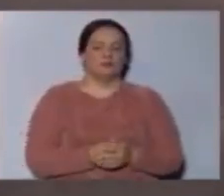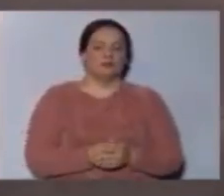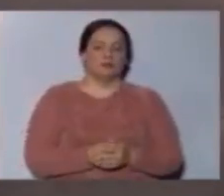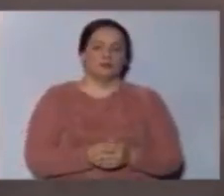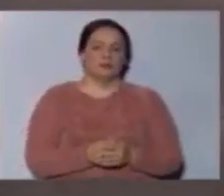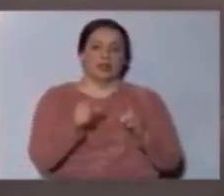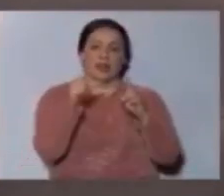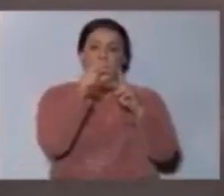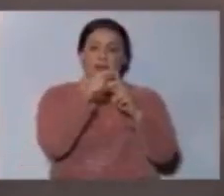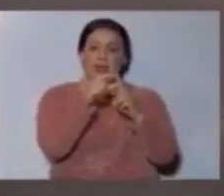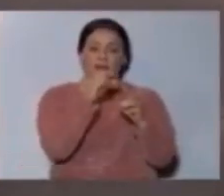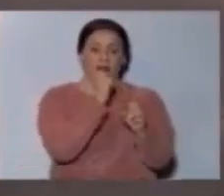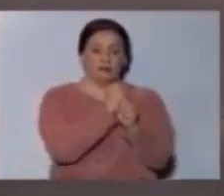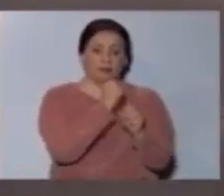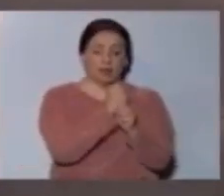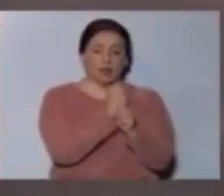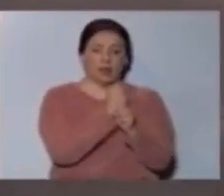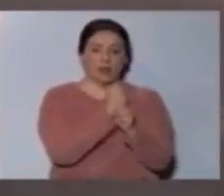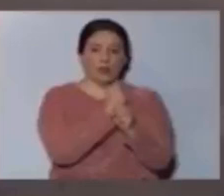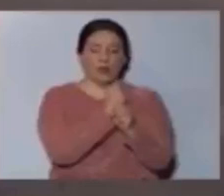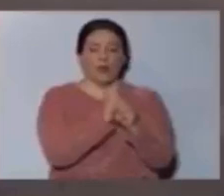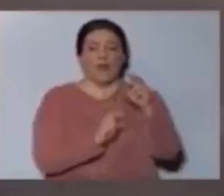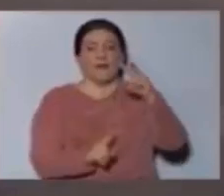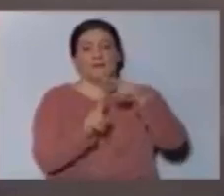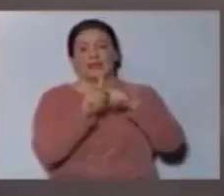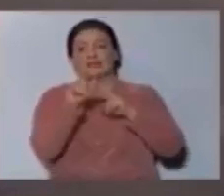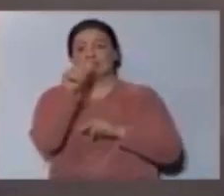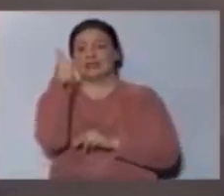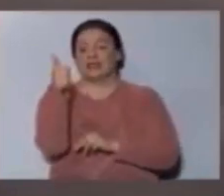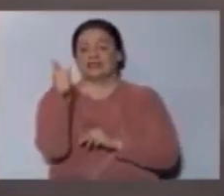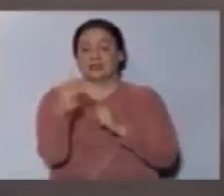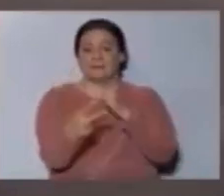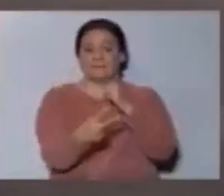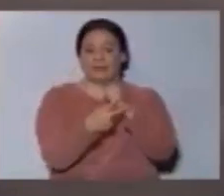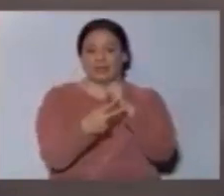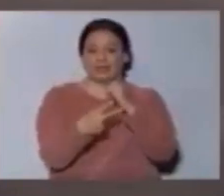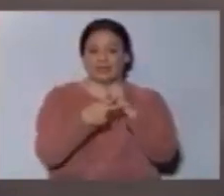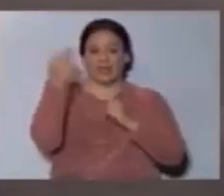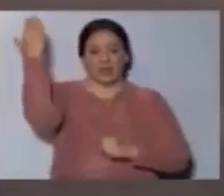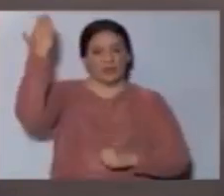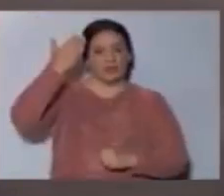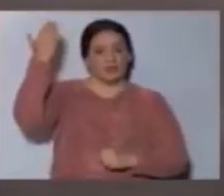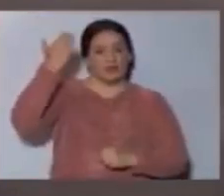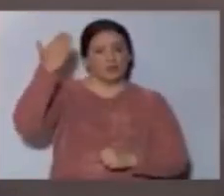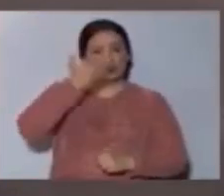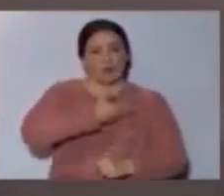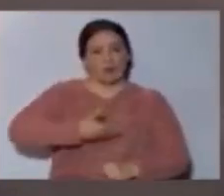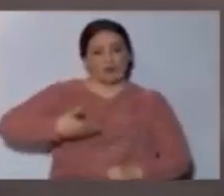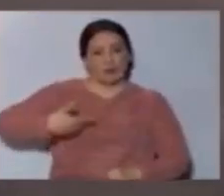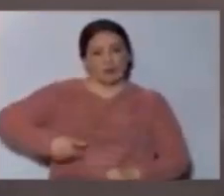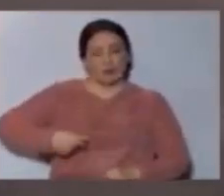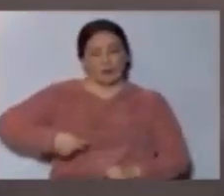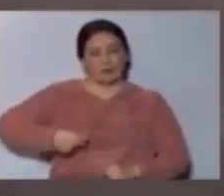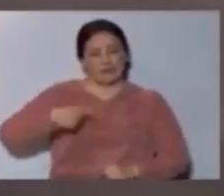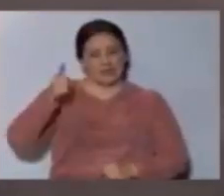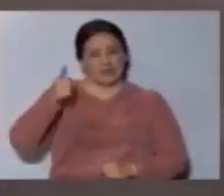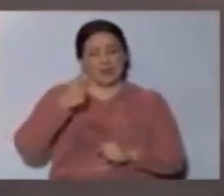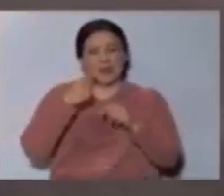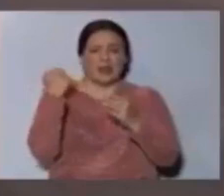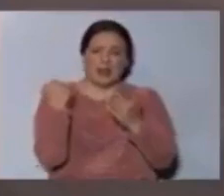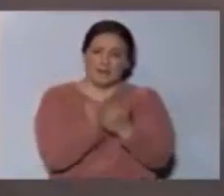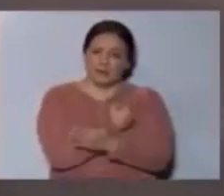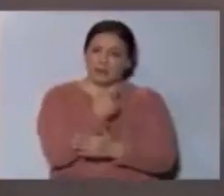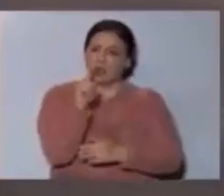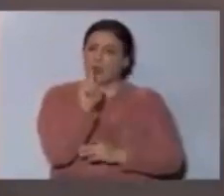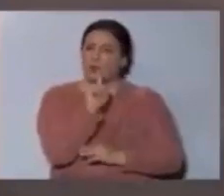La palabra empleo y trabajo aparecen unas 10 veces en el discurso del señor presidente. Lamentablemente